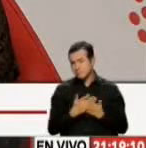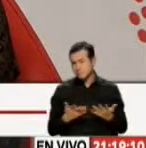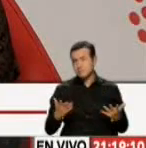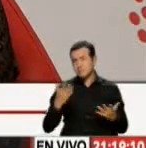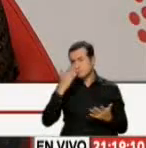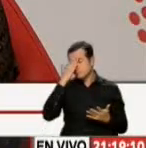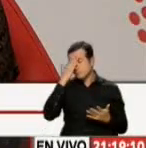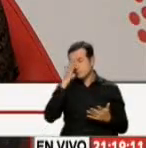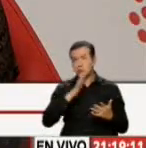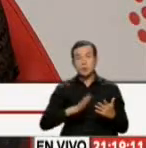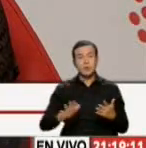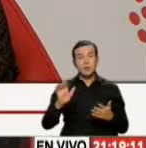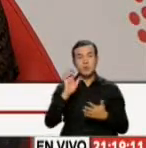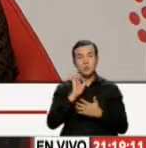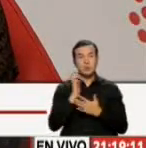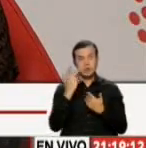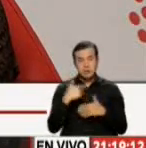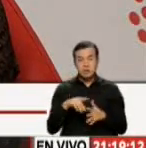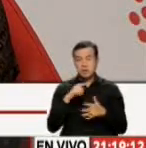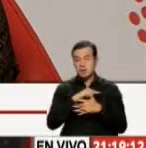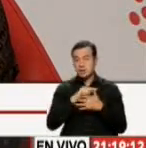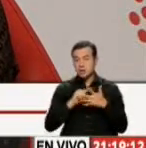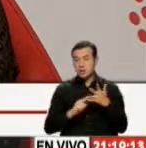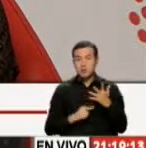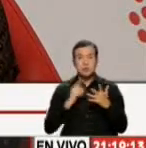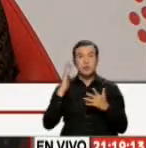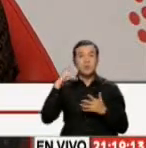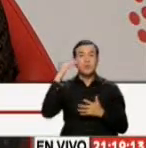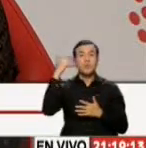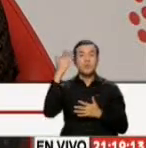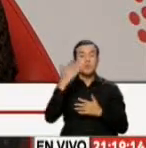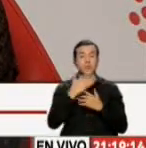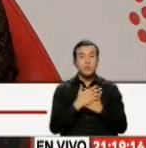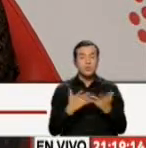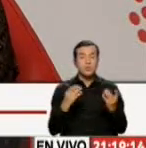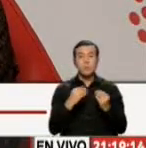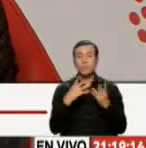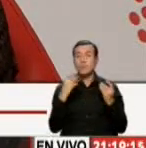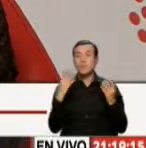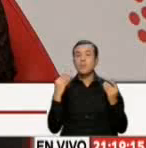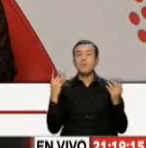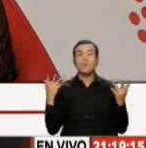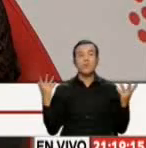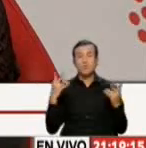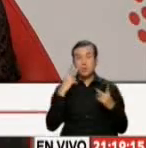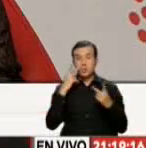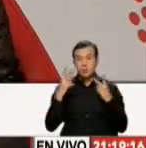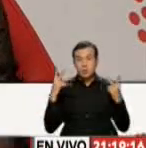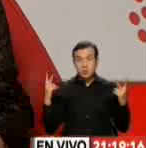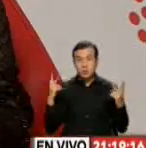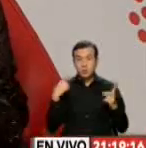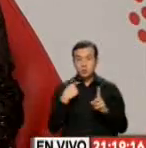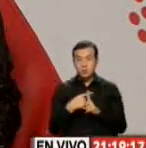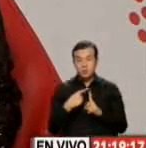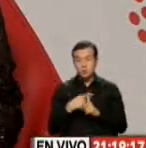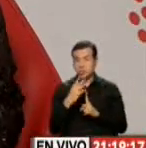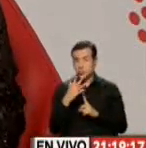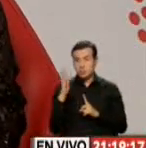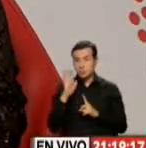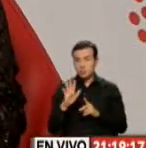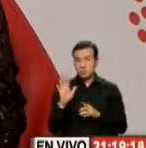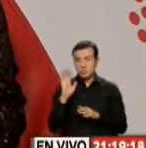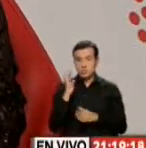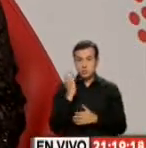nosotros, el Ecuador, está viviendo y enfrentando un futuro de muchas perspectivas no tan positivas respecto a la